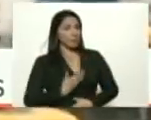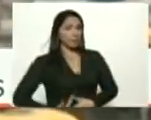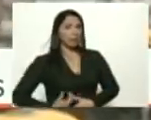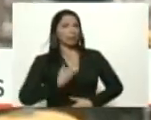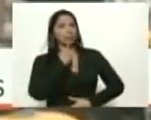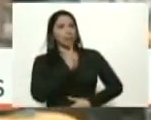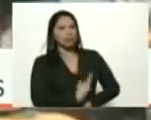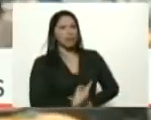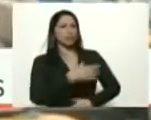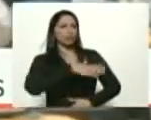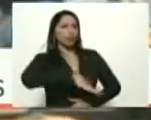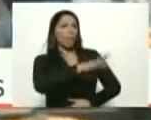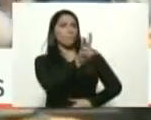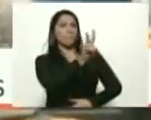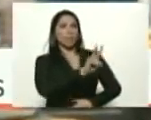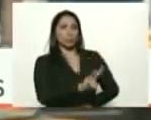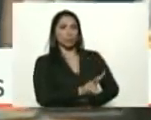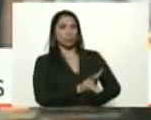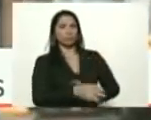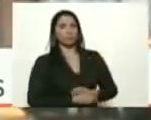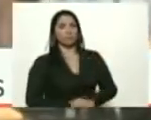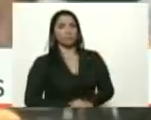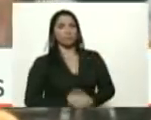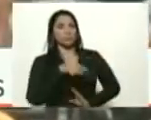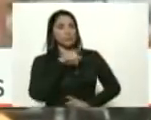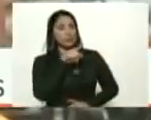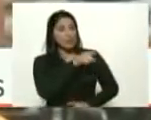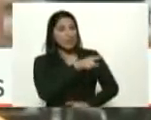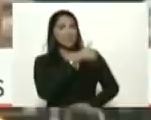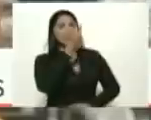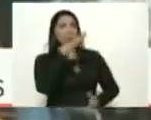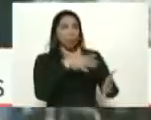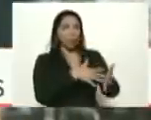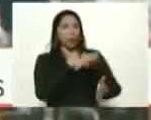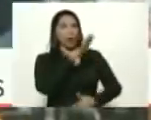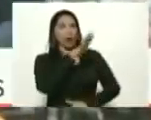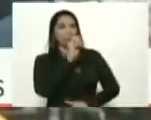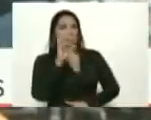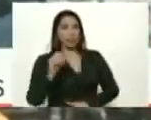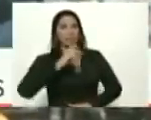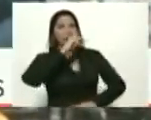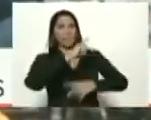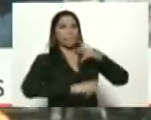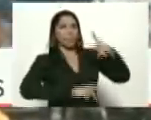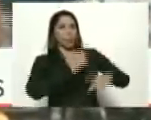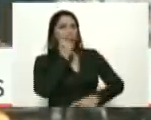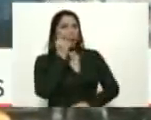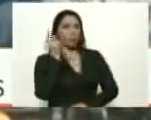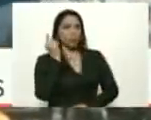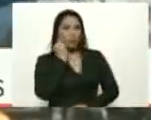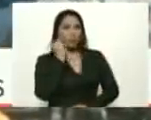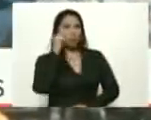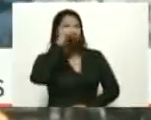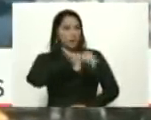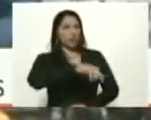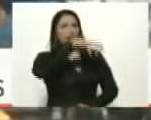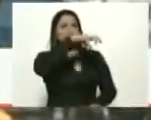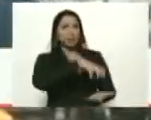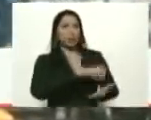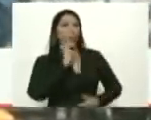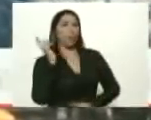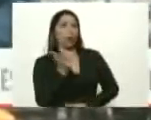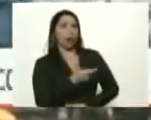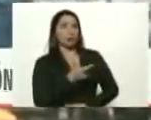decirle a toda Venezuela que de estos 5.500 productores y productoras aquí en el estado